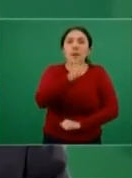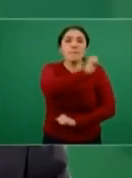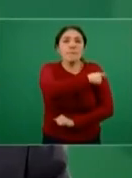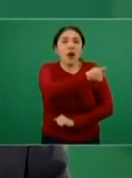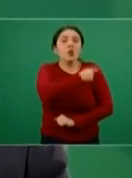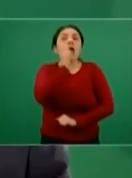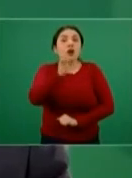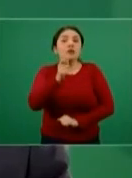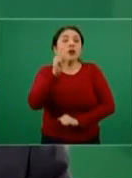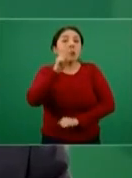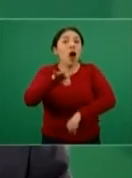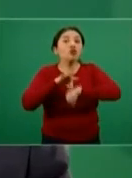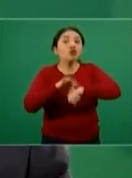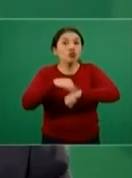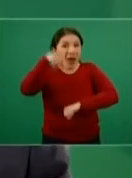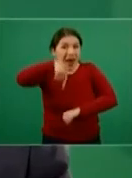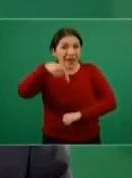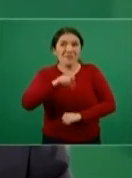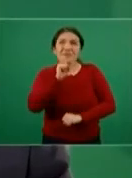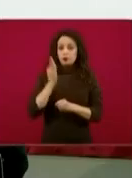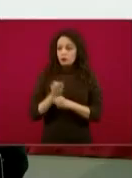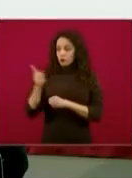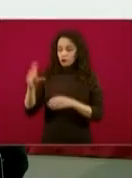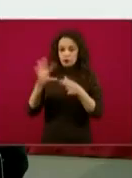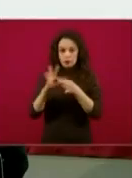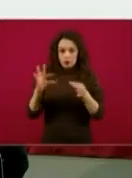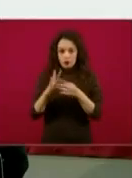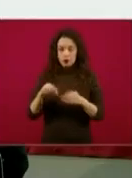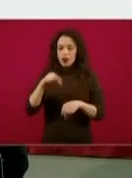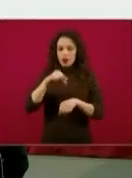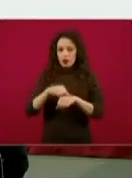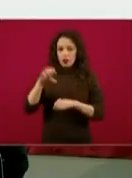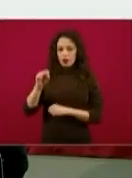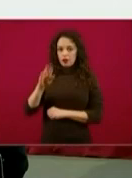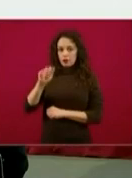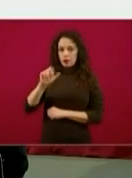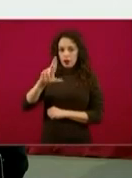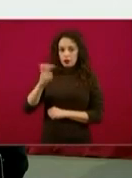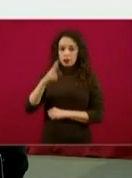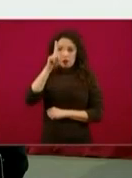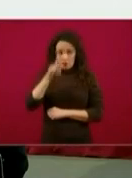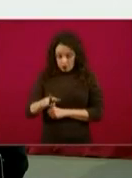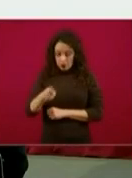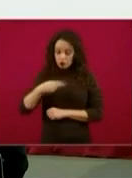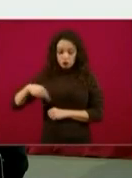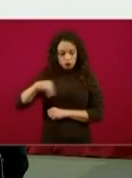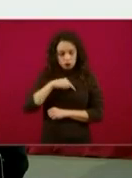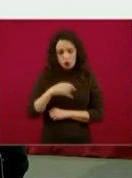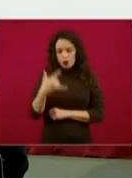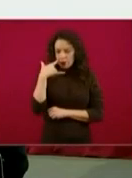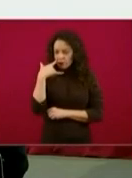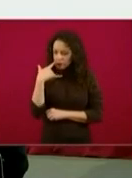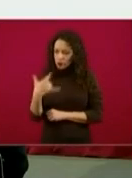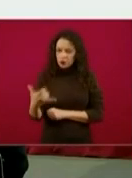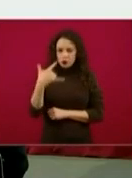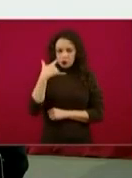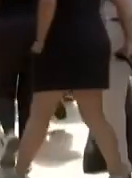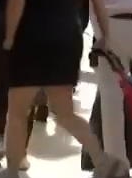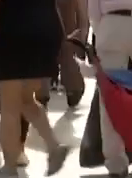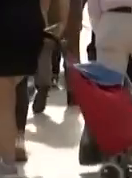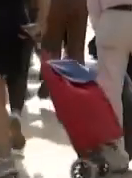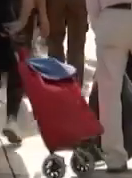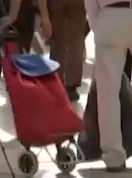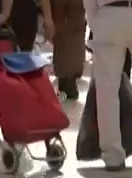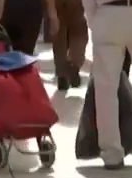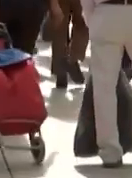tiene mayor conocimiento acerca de este COVID y de la capacidad hospitalaria del sector salud. Claro. Que no para, amigo Gatell. Pero a